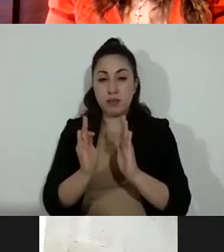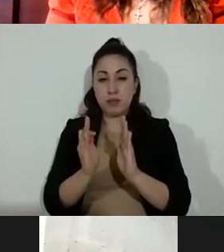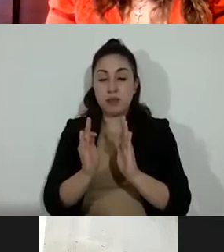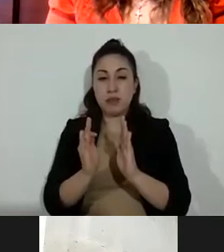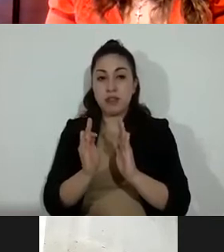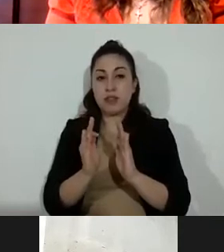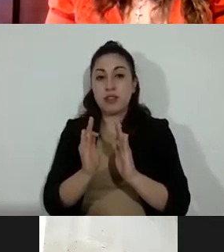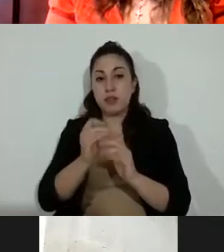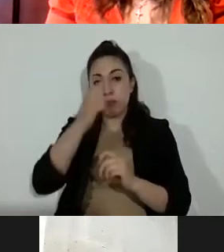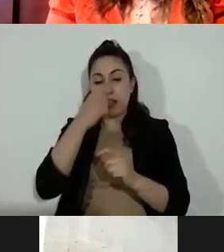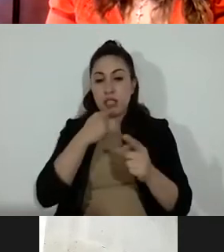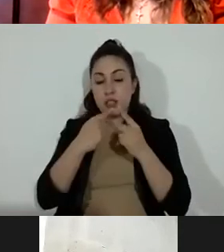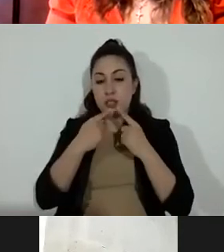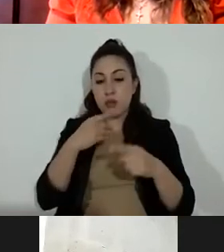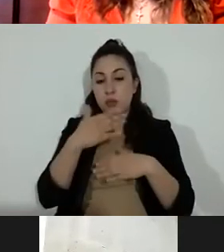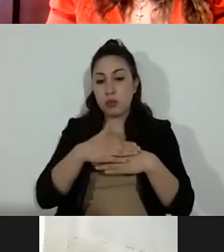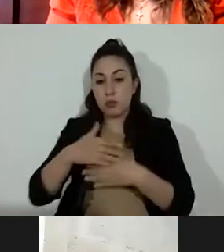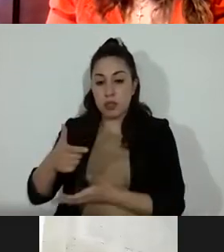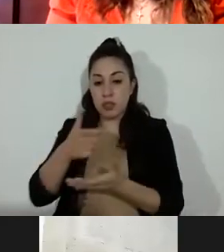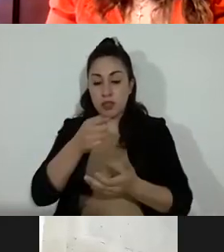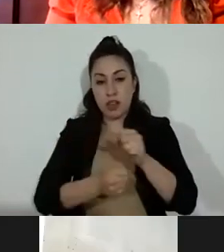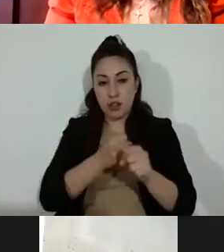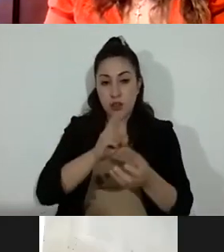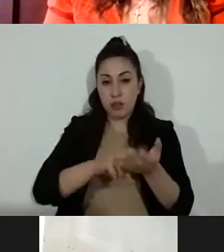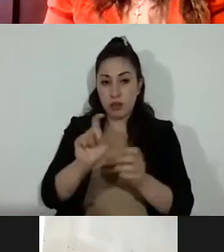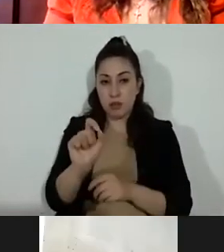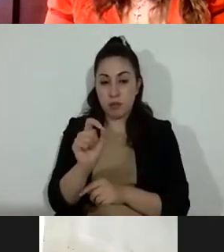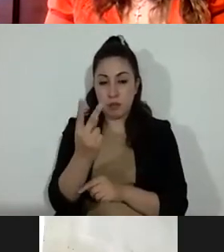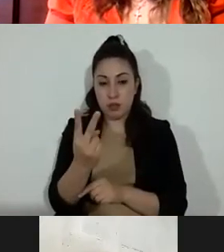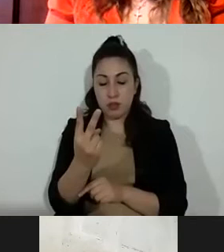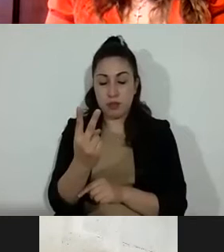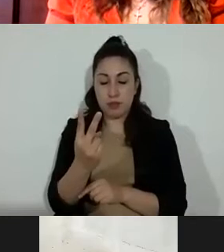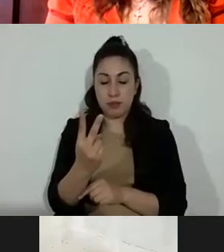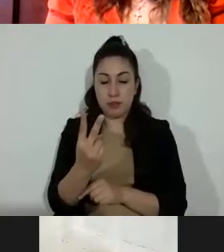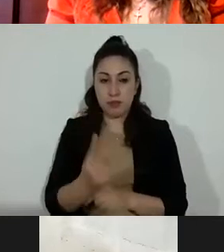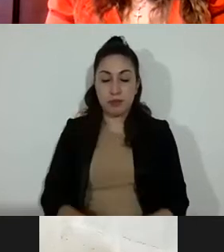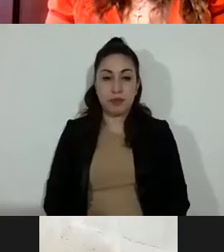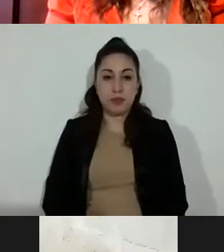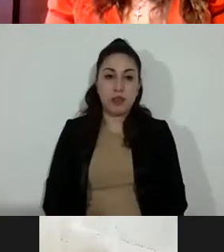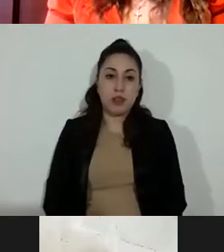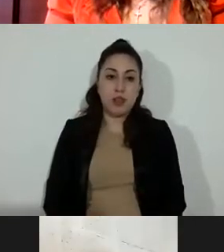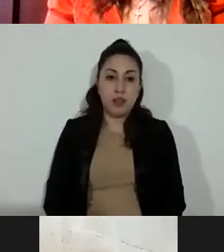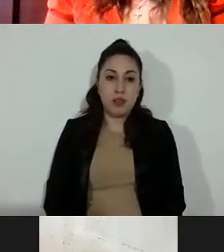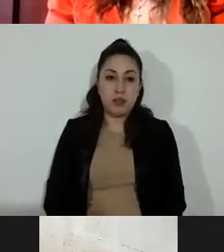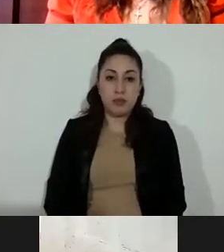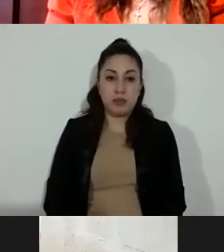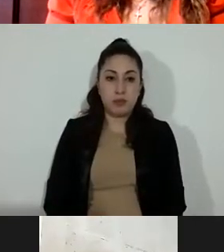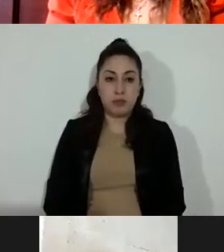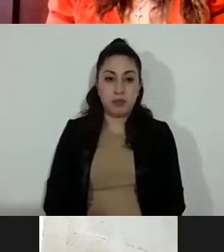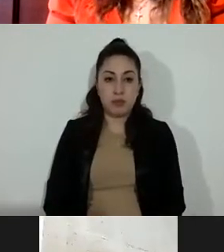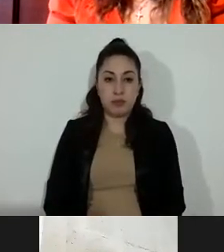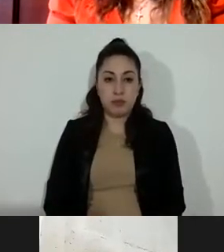del presupuesto para el ejercicio fiscal o del paquete económico. Creo que